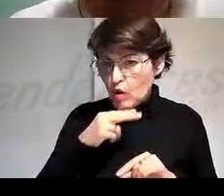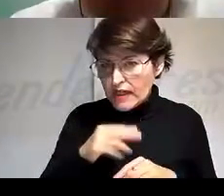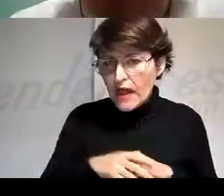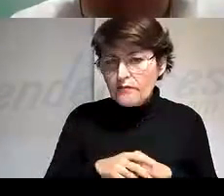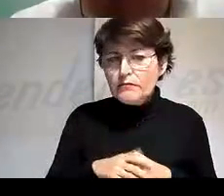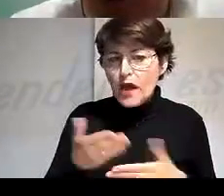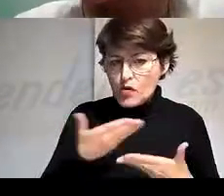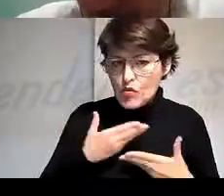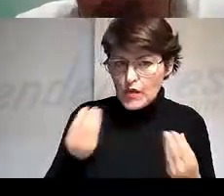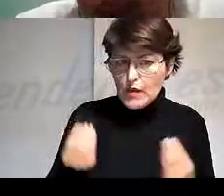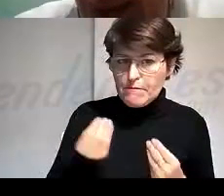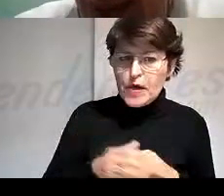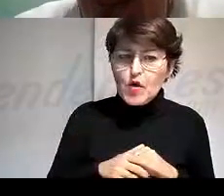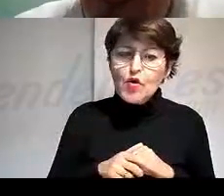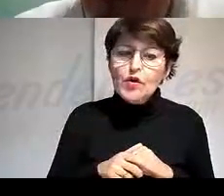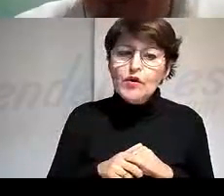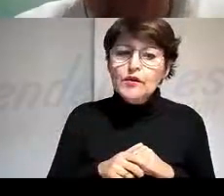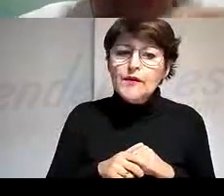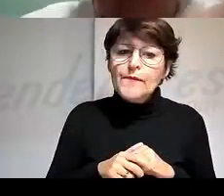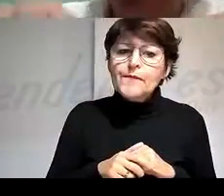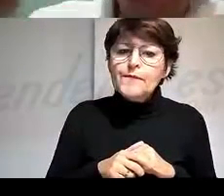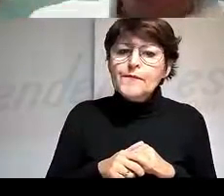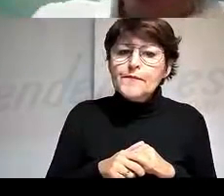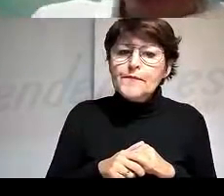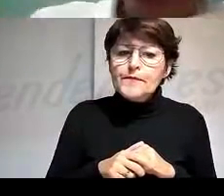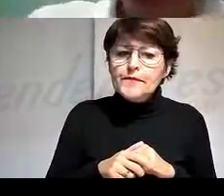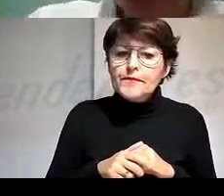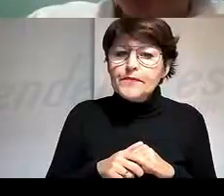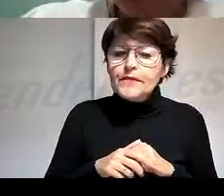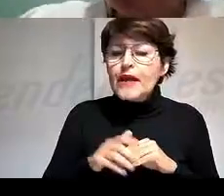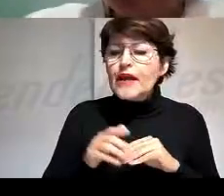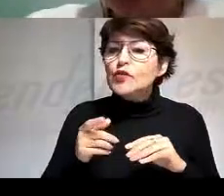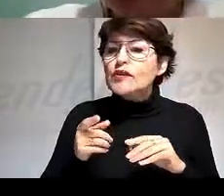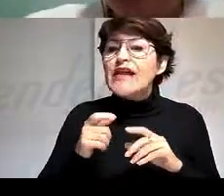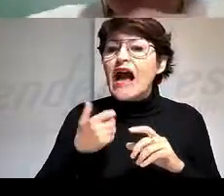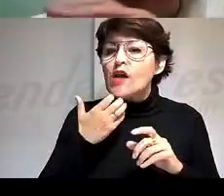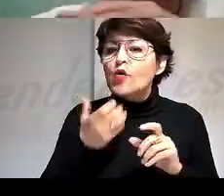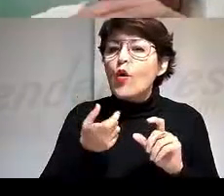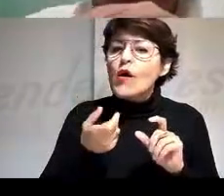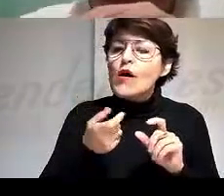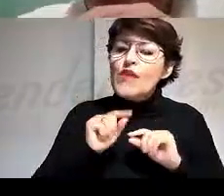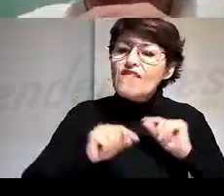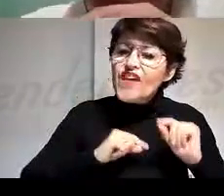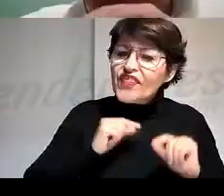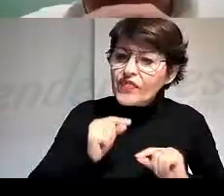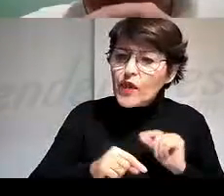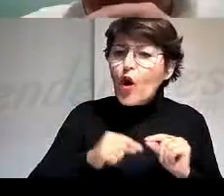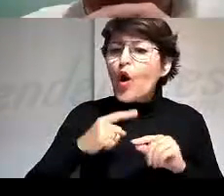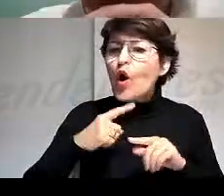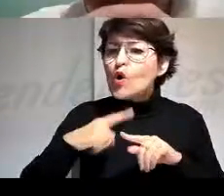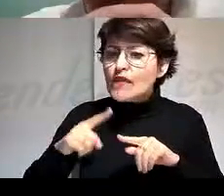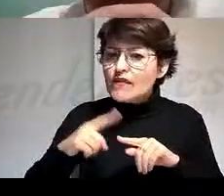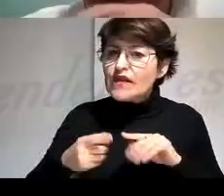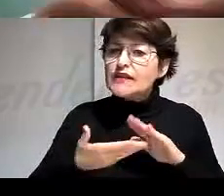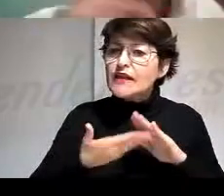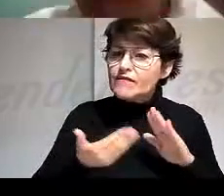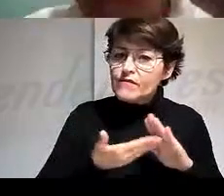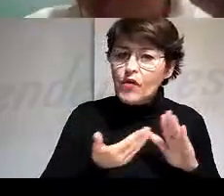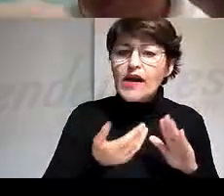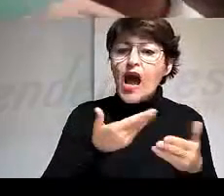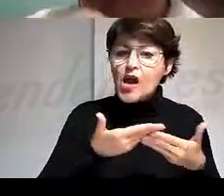este gel actuaría sobre todo como bactericida, es decir, eliminar una eventual sobreinfección que pudiera haber, y como astringente,